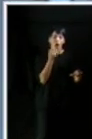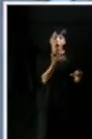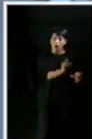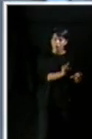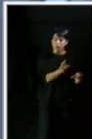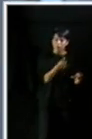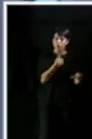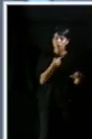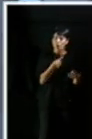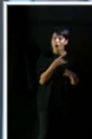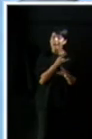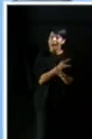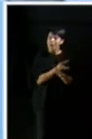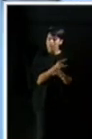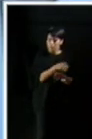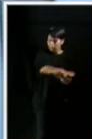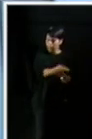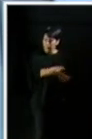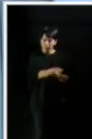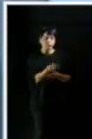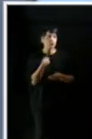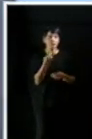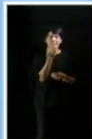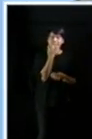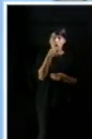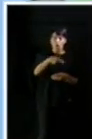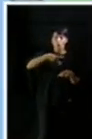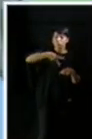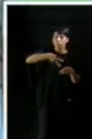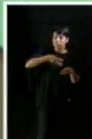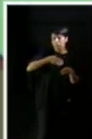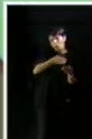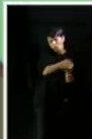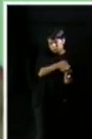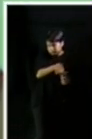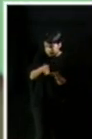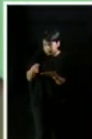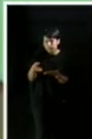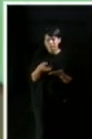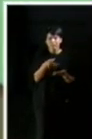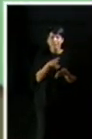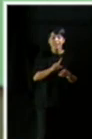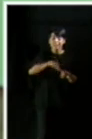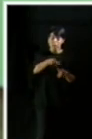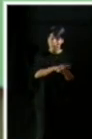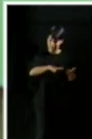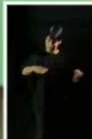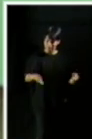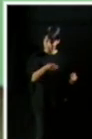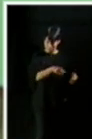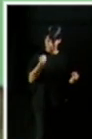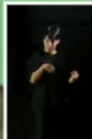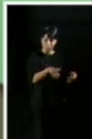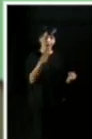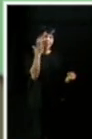me hago una ensalada si corto el chuletón en una tabla no la limpió correctamente y luego corto ahí las verduras que van a ir